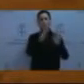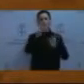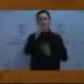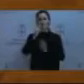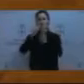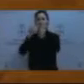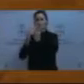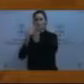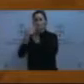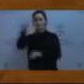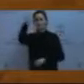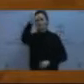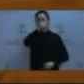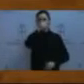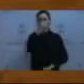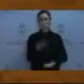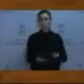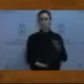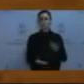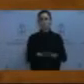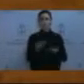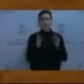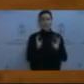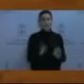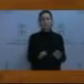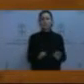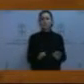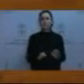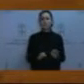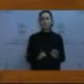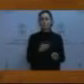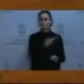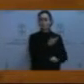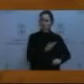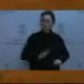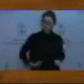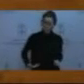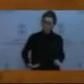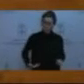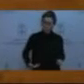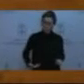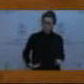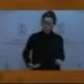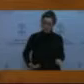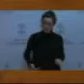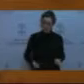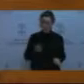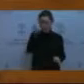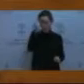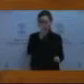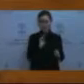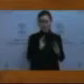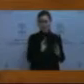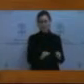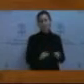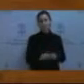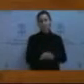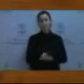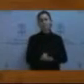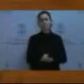7.707 hombres son los que tienen la titularidad exclusivamente ellos, los